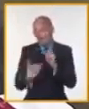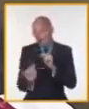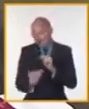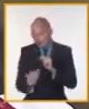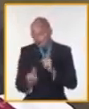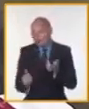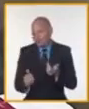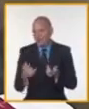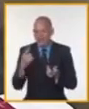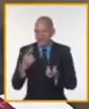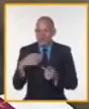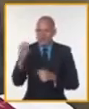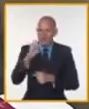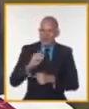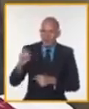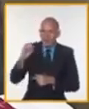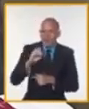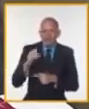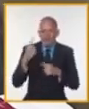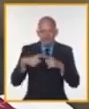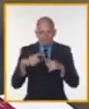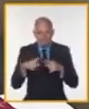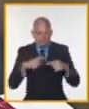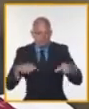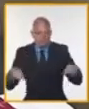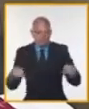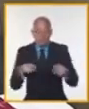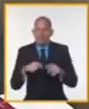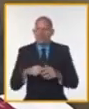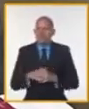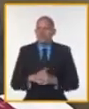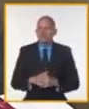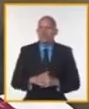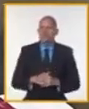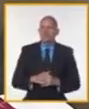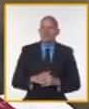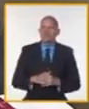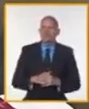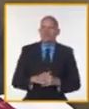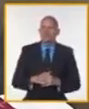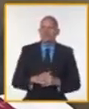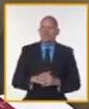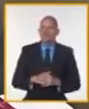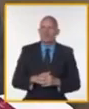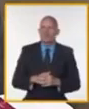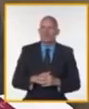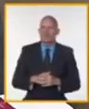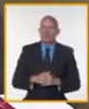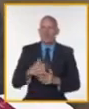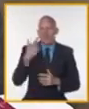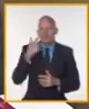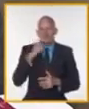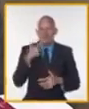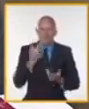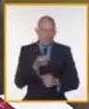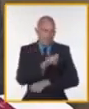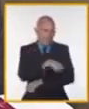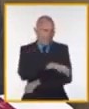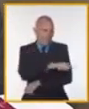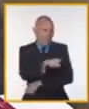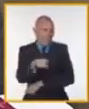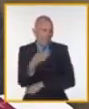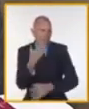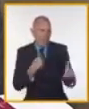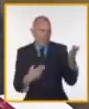aristas, organismos, entidades, instituciones, un seguimiento a lo que el pueblo está diciendo. Pero sin duda